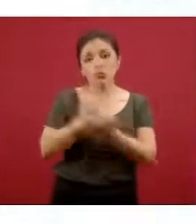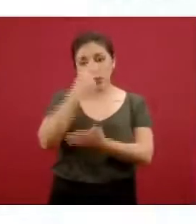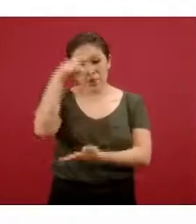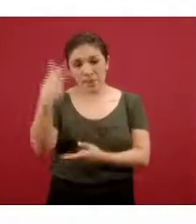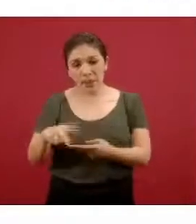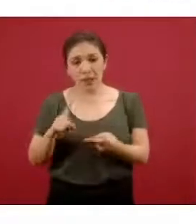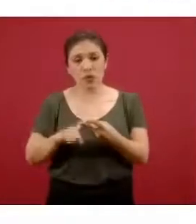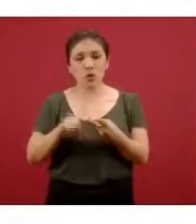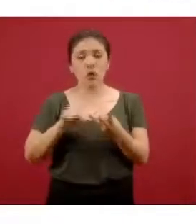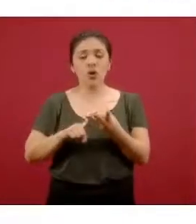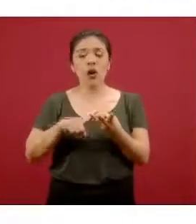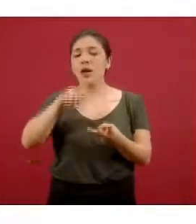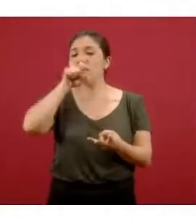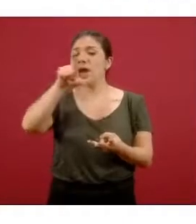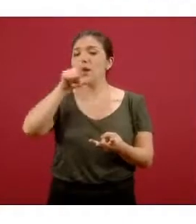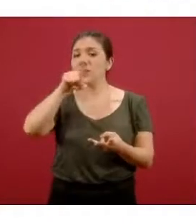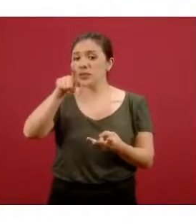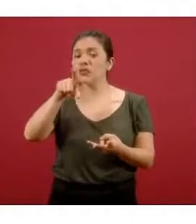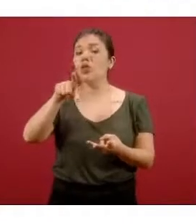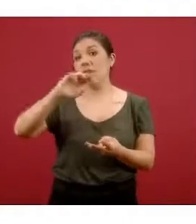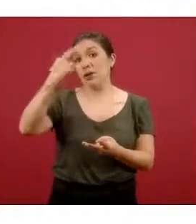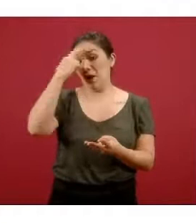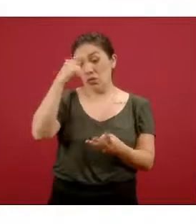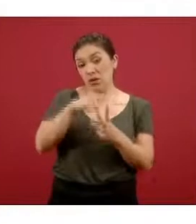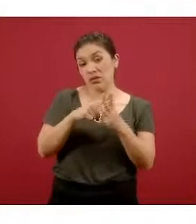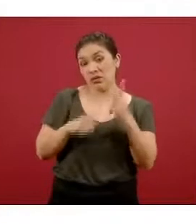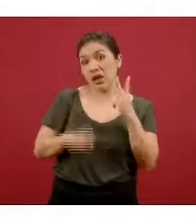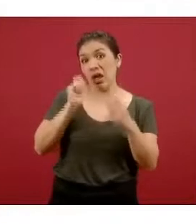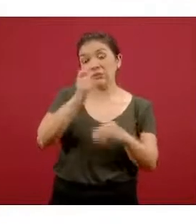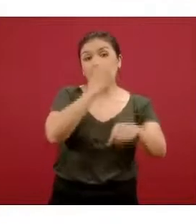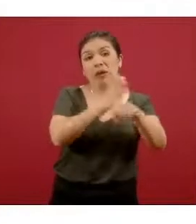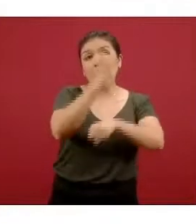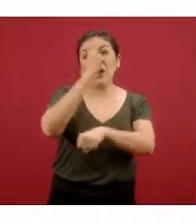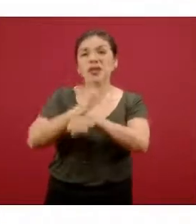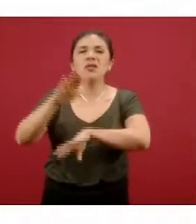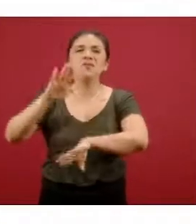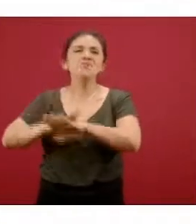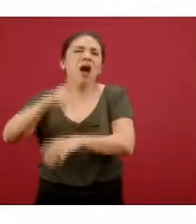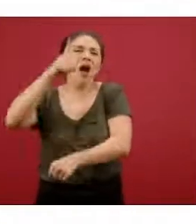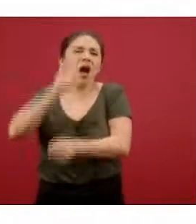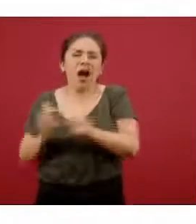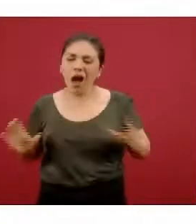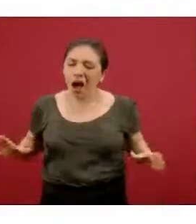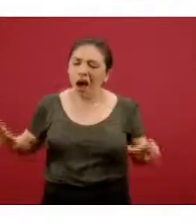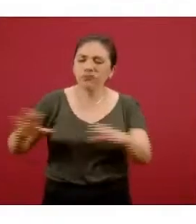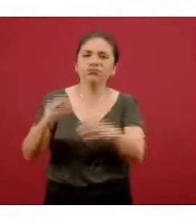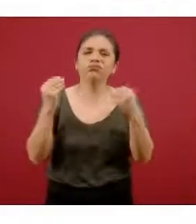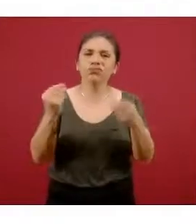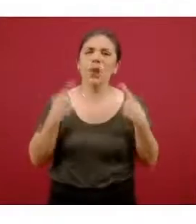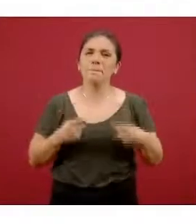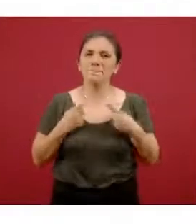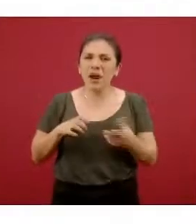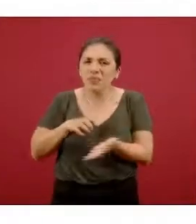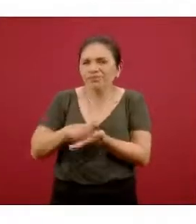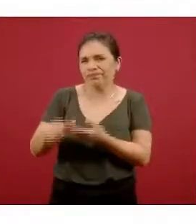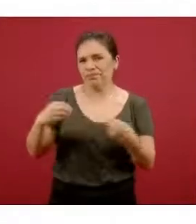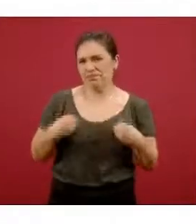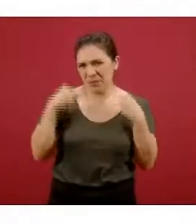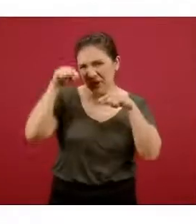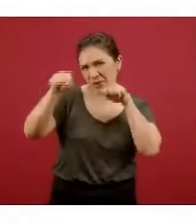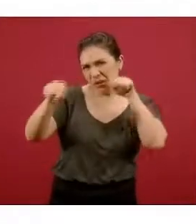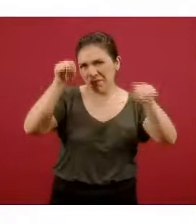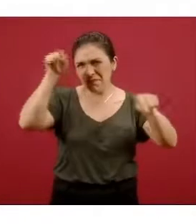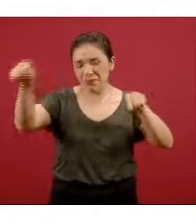México y Jalisco, recordando que son además estados que concentran una buena parte de la población del territorio